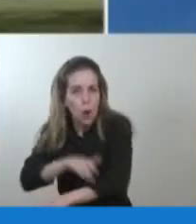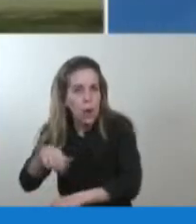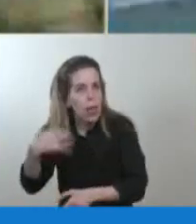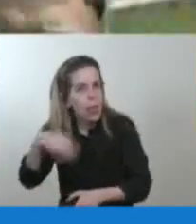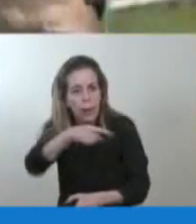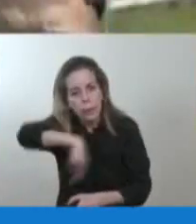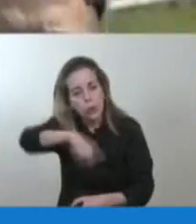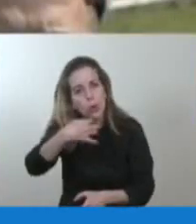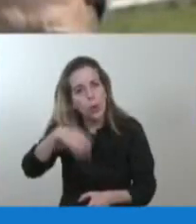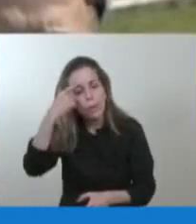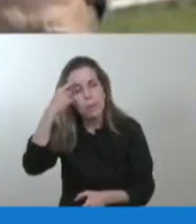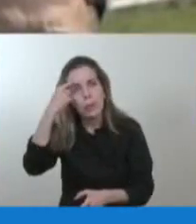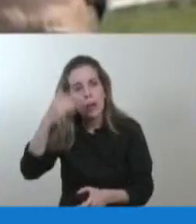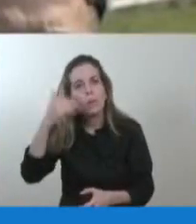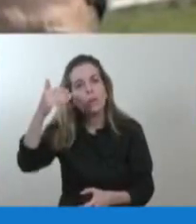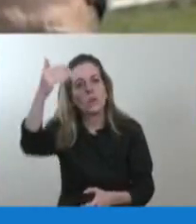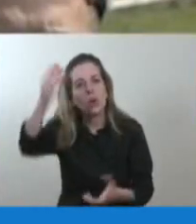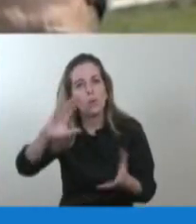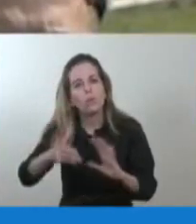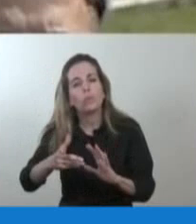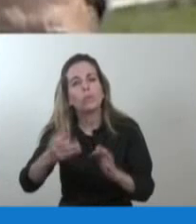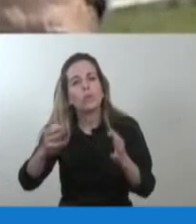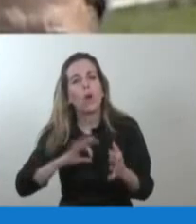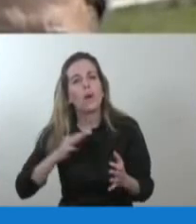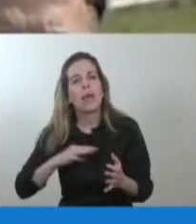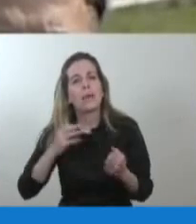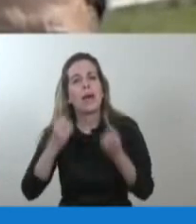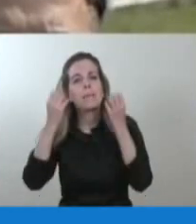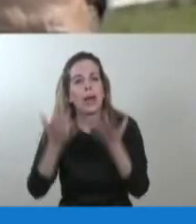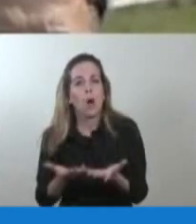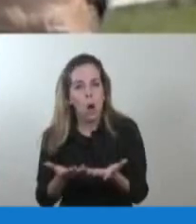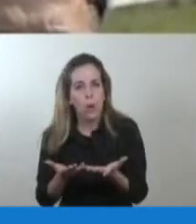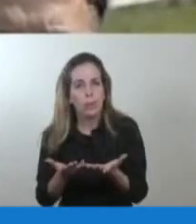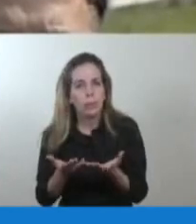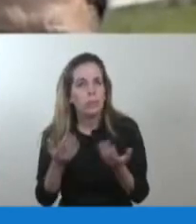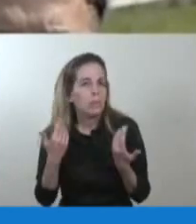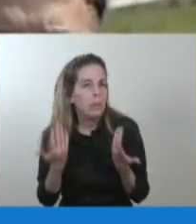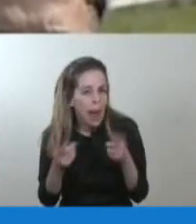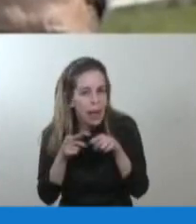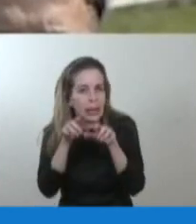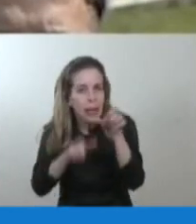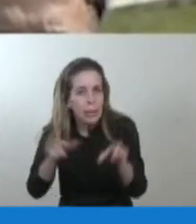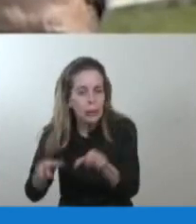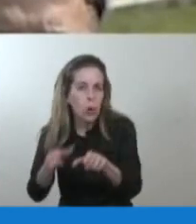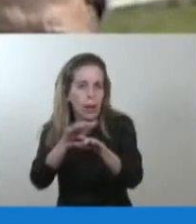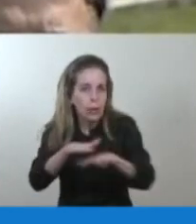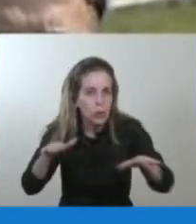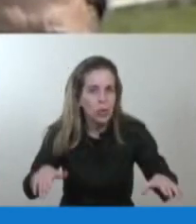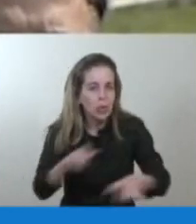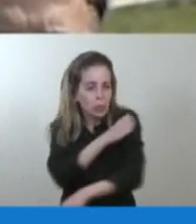un horizonte de vida un futuro mejor para todas esas personas